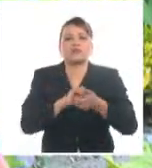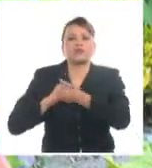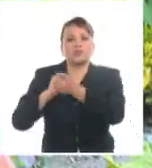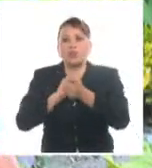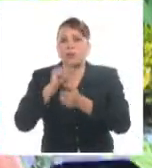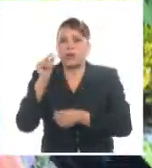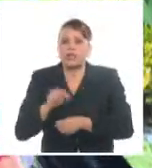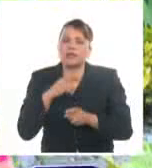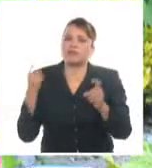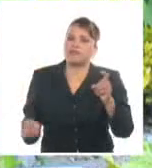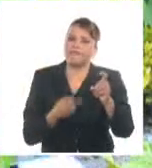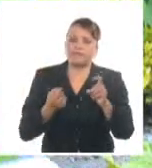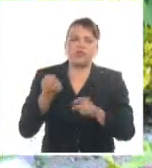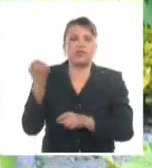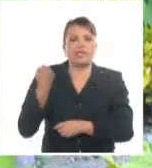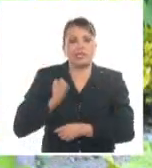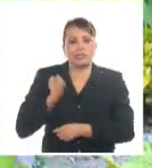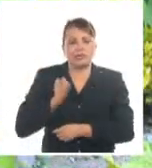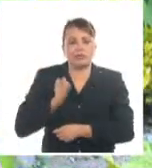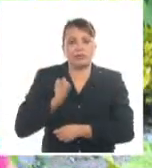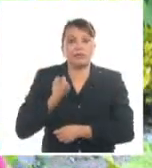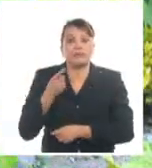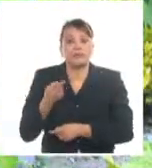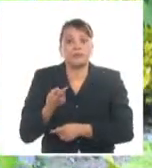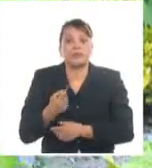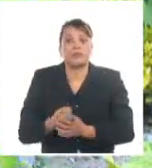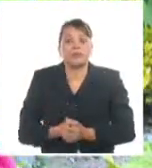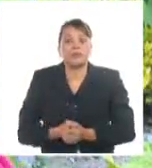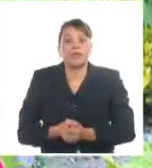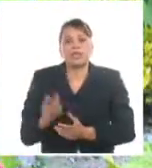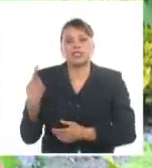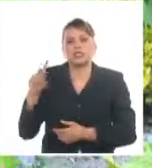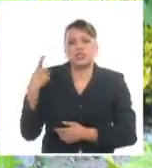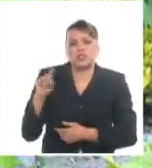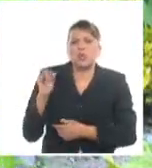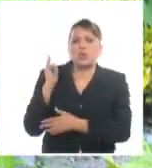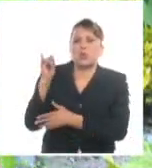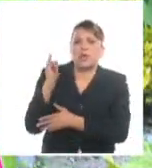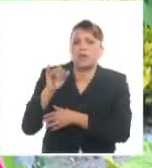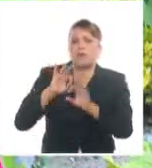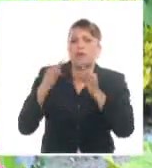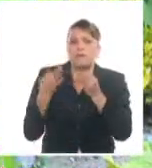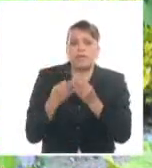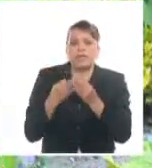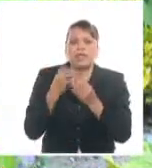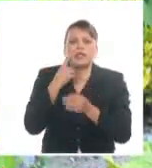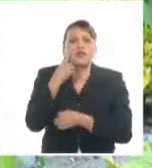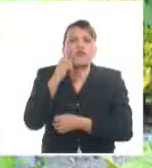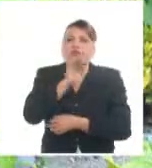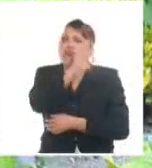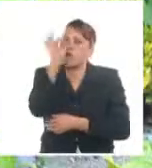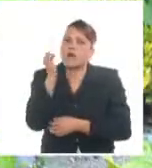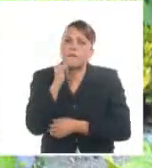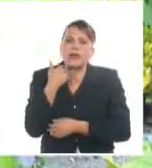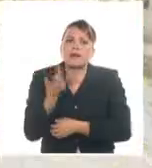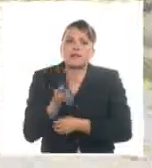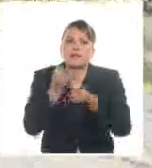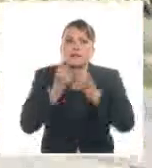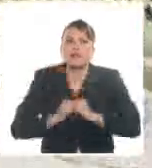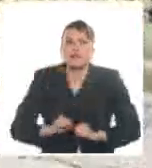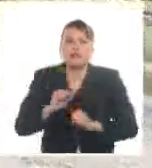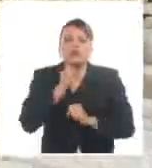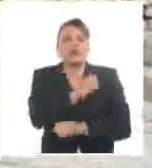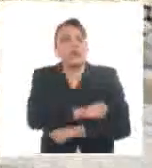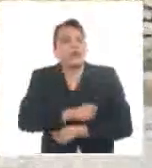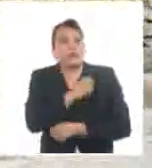de lucha, de verse solo, lejos de su familia, de sus hijos que no llegó a conocer nunca más, de Anita, su gran amor,